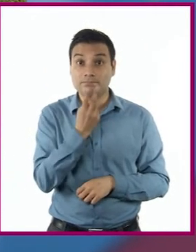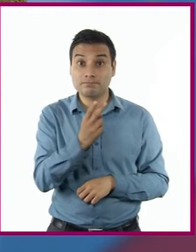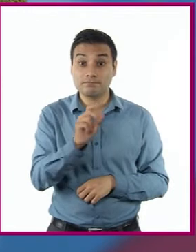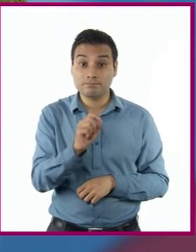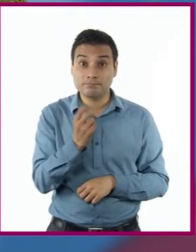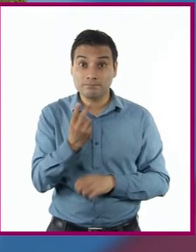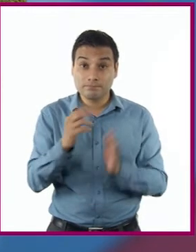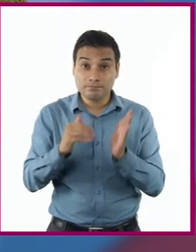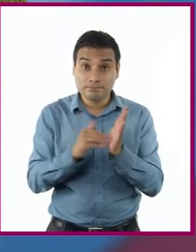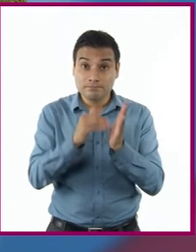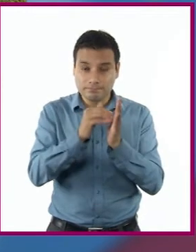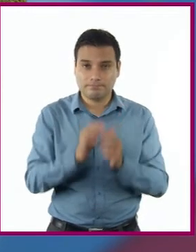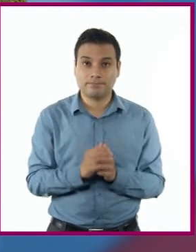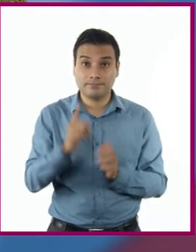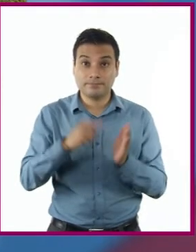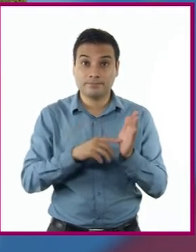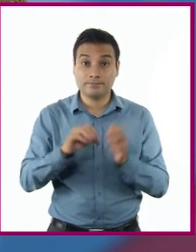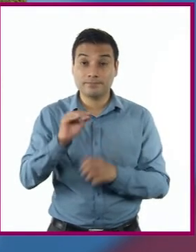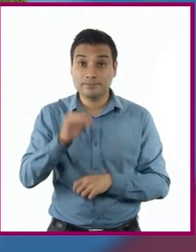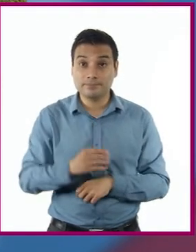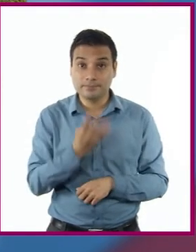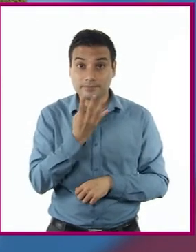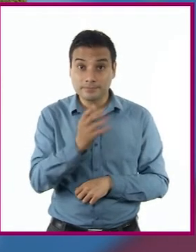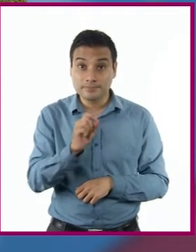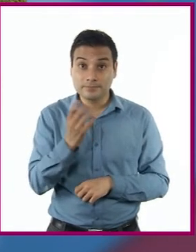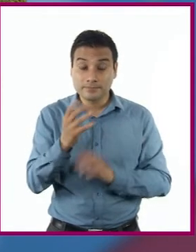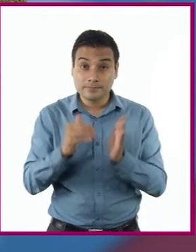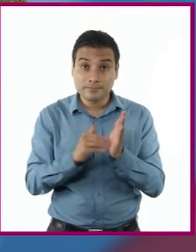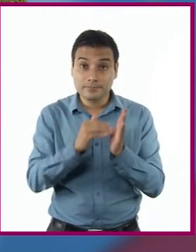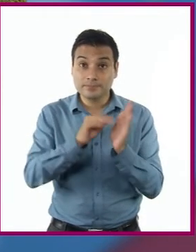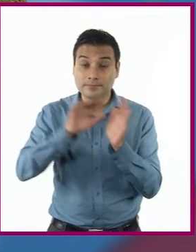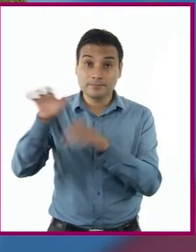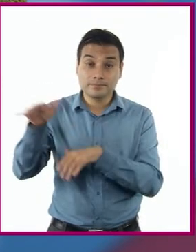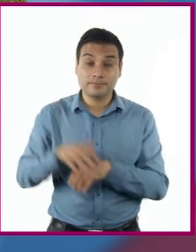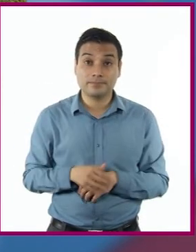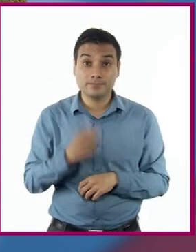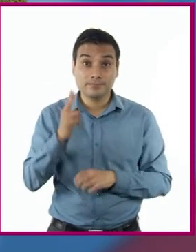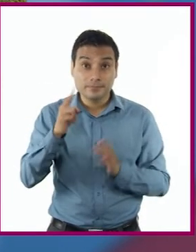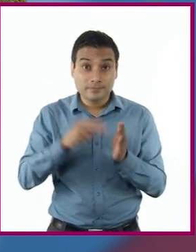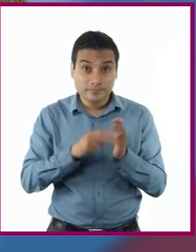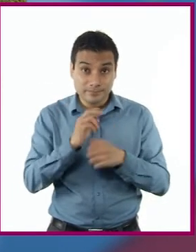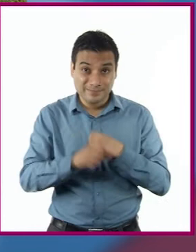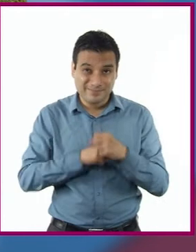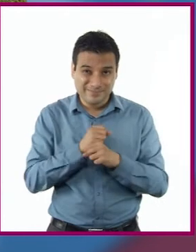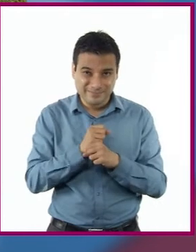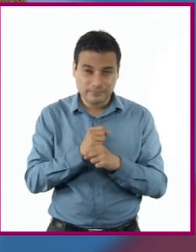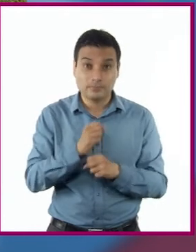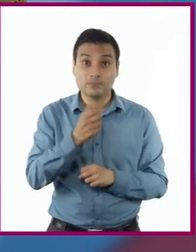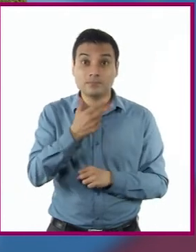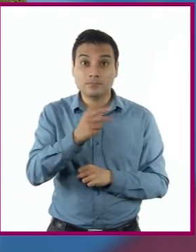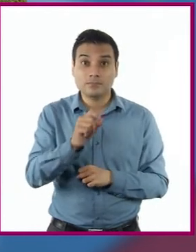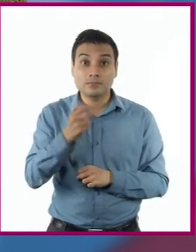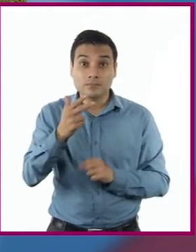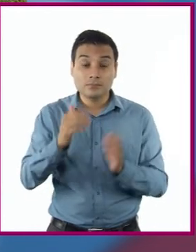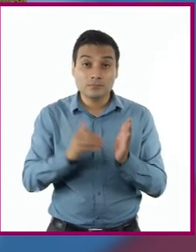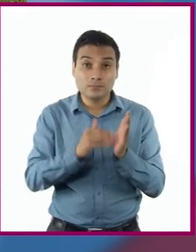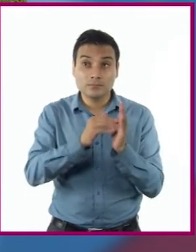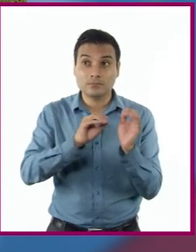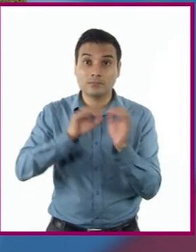millones. En 1990, 4.4 millones. Y para 2000 ya eran 8.8